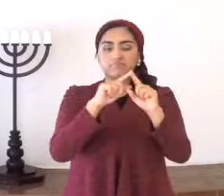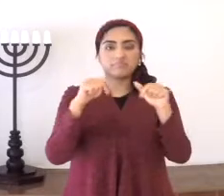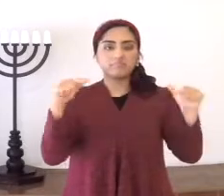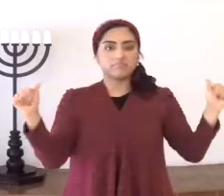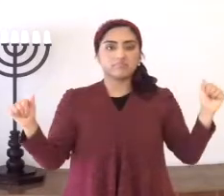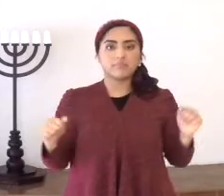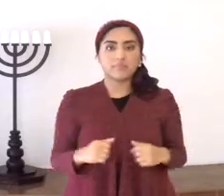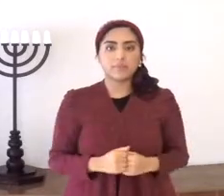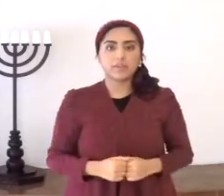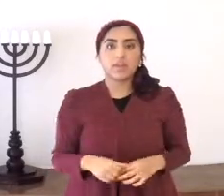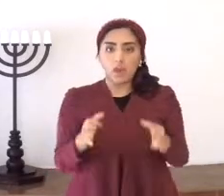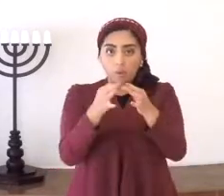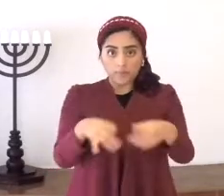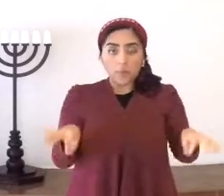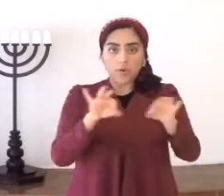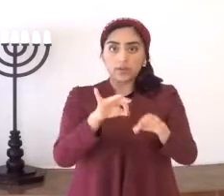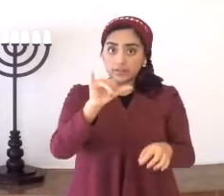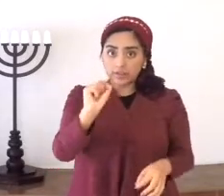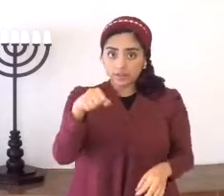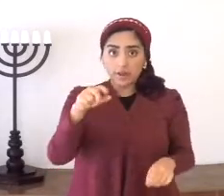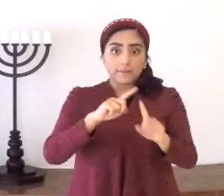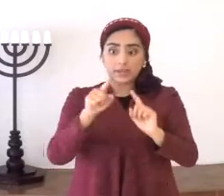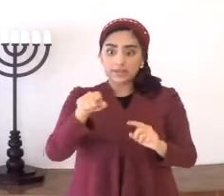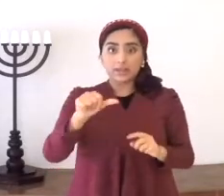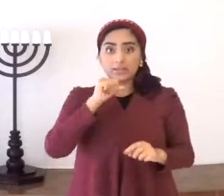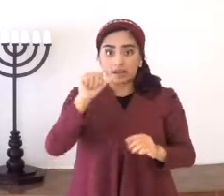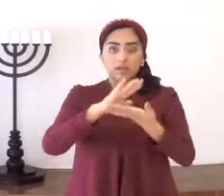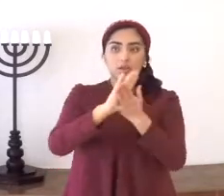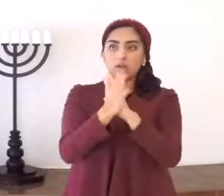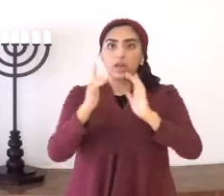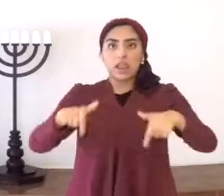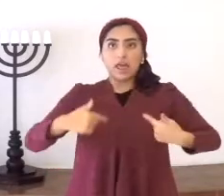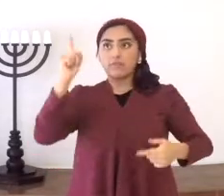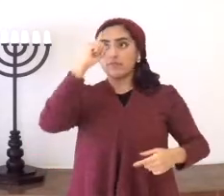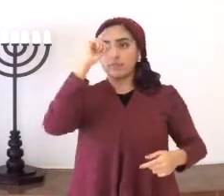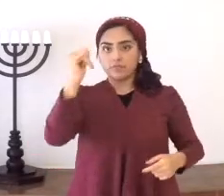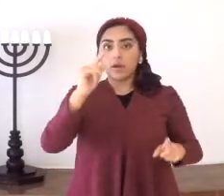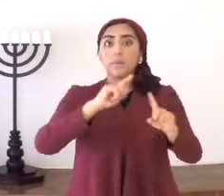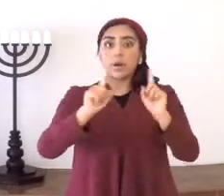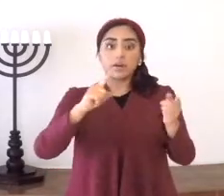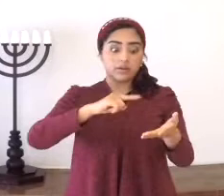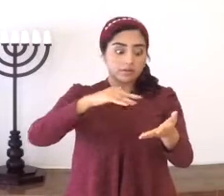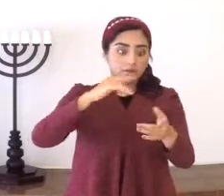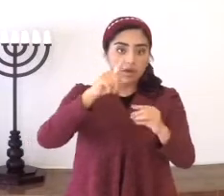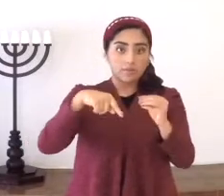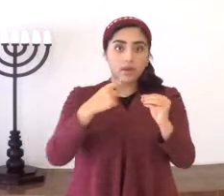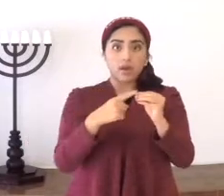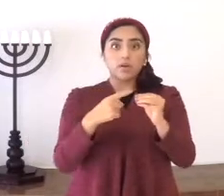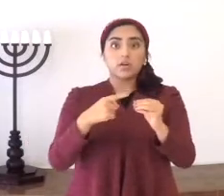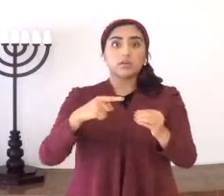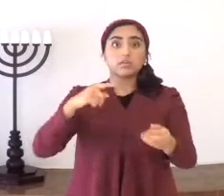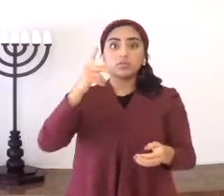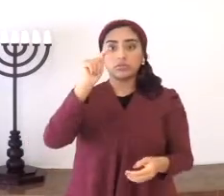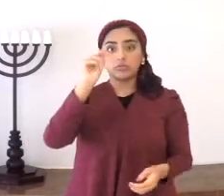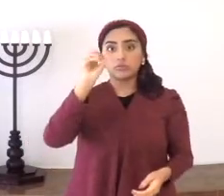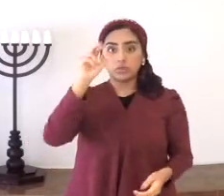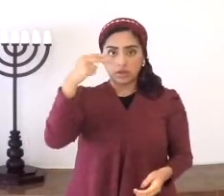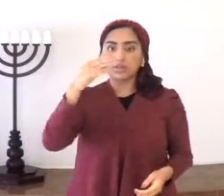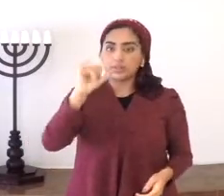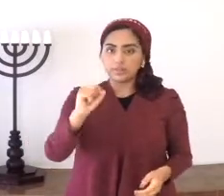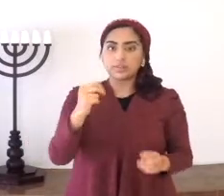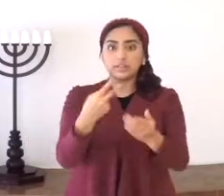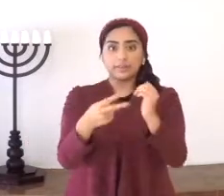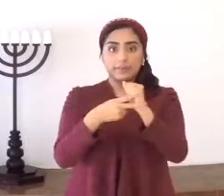de X o Z materia, es importante, sí, pero eso no lleva vida eterna. Y estudiar la Torah, sí. Guardar